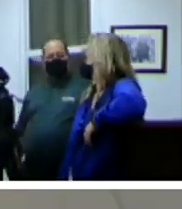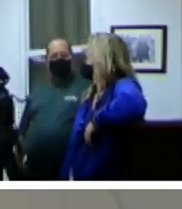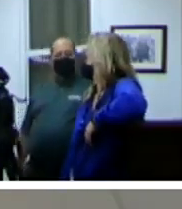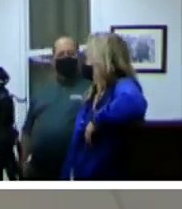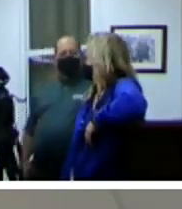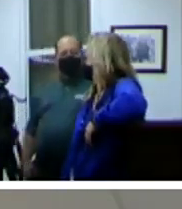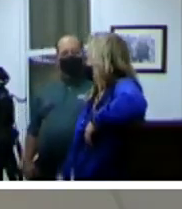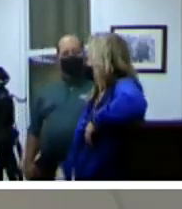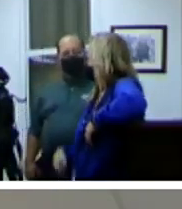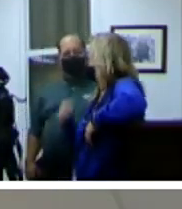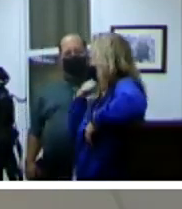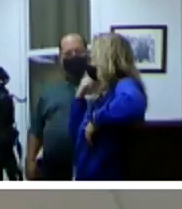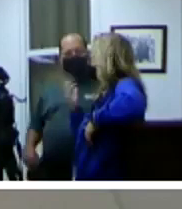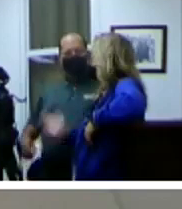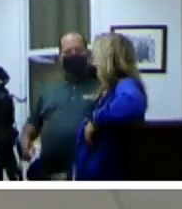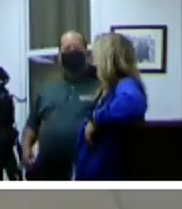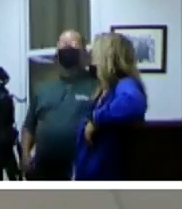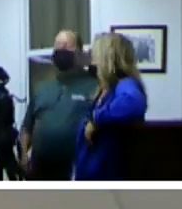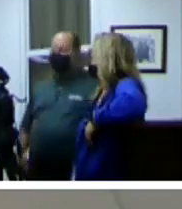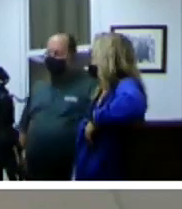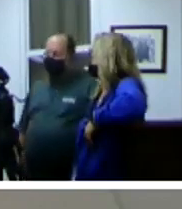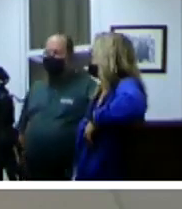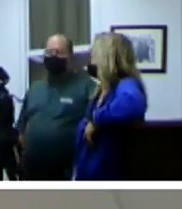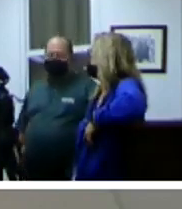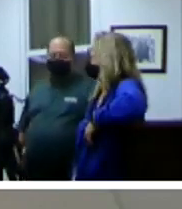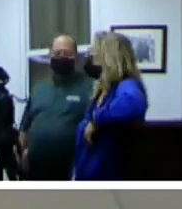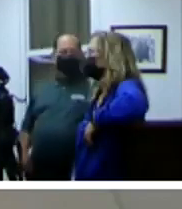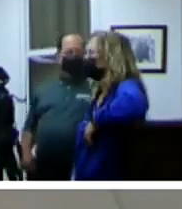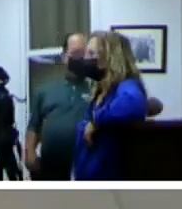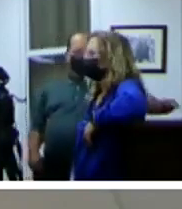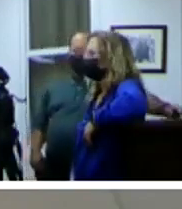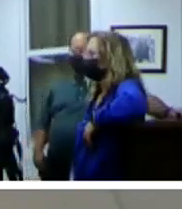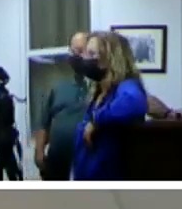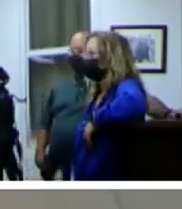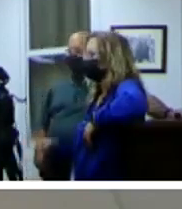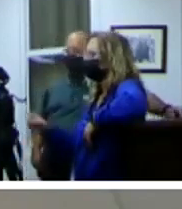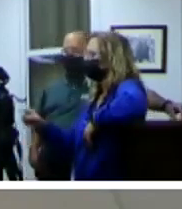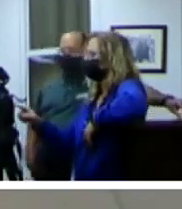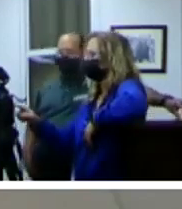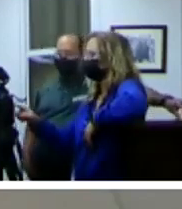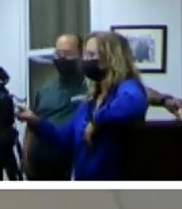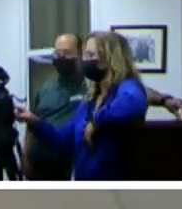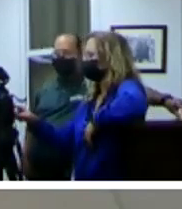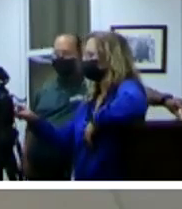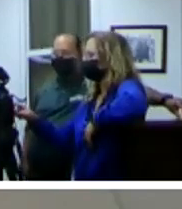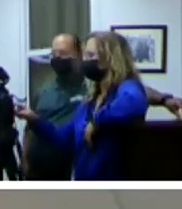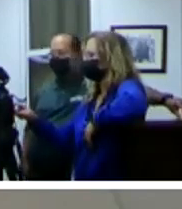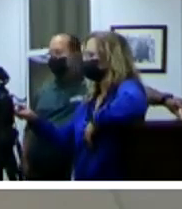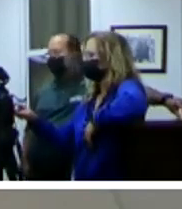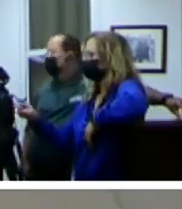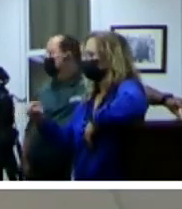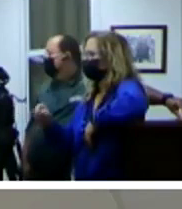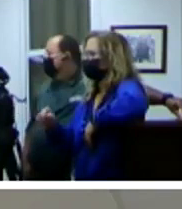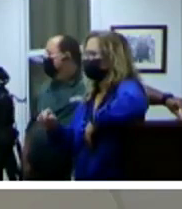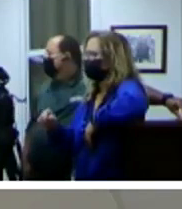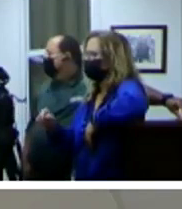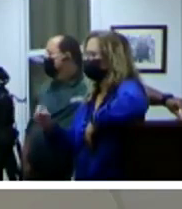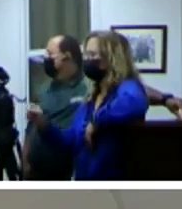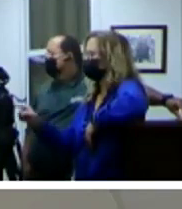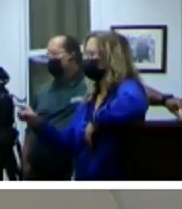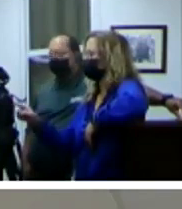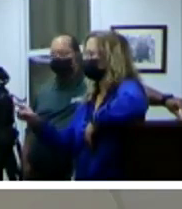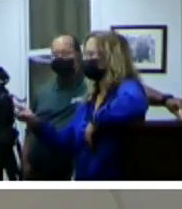ustedes pasaron la demanda, la suplieron por otra central. No, déjame explicar. Ok, voy a explicar. Un relevo de